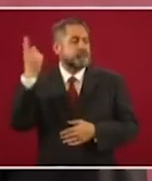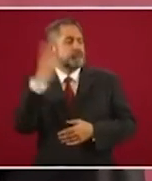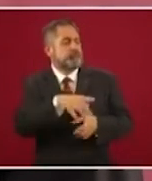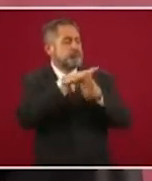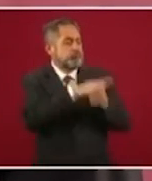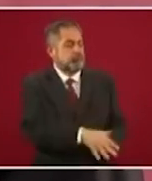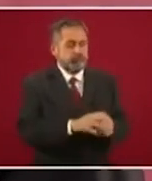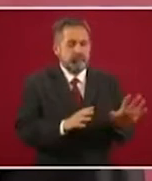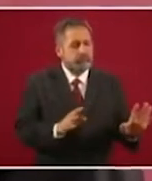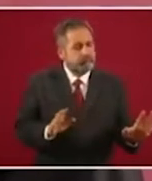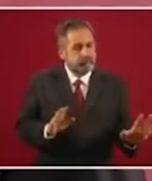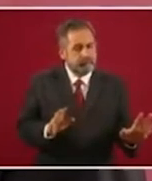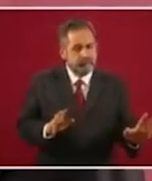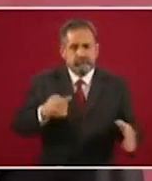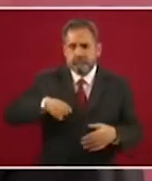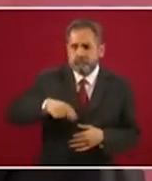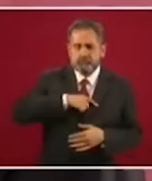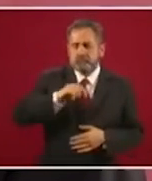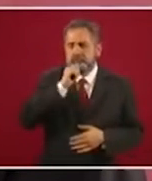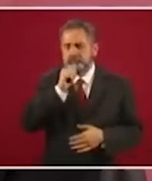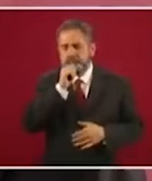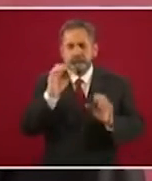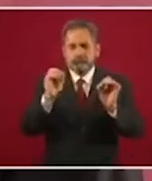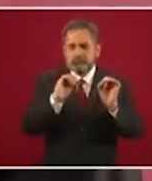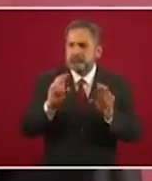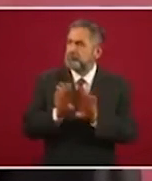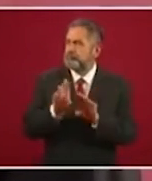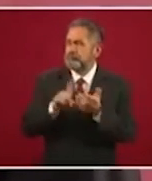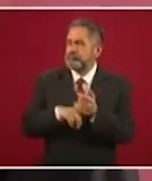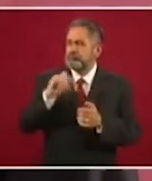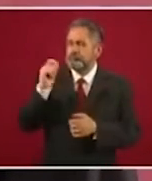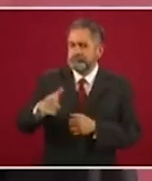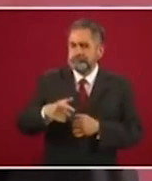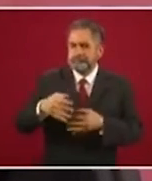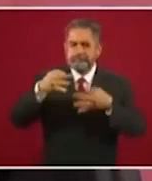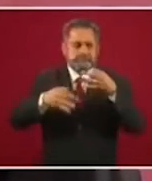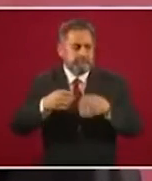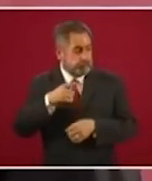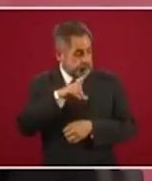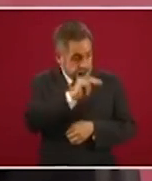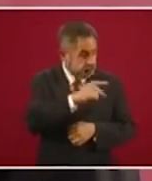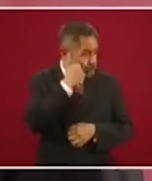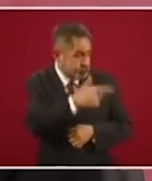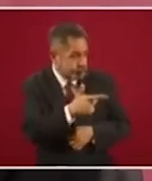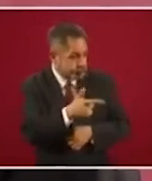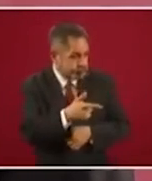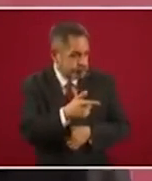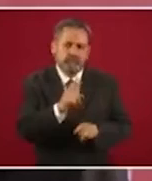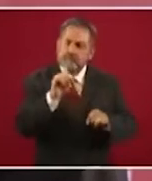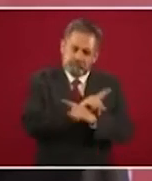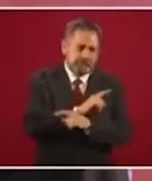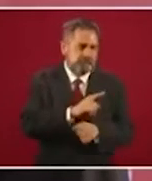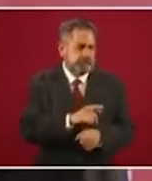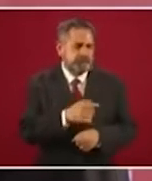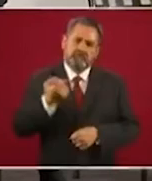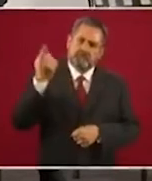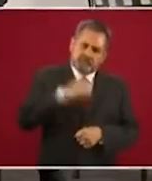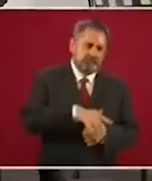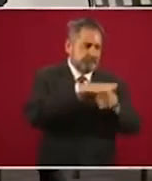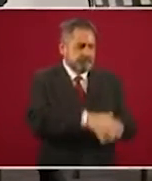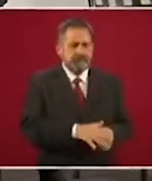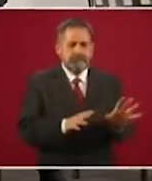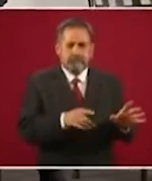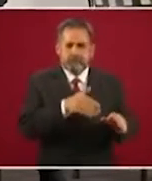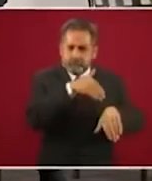hemos pretendido buscar ningún recurso de tipo judicial que impusiera este